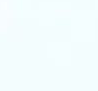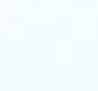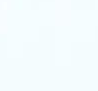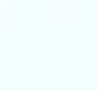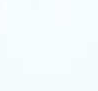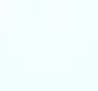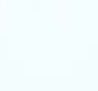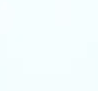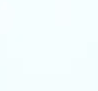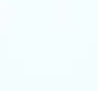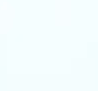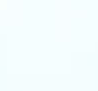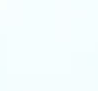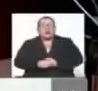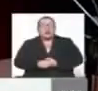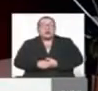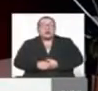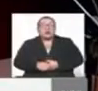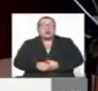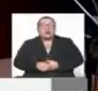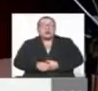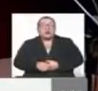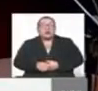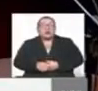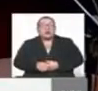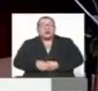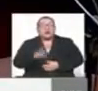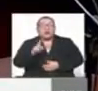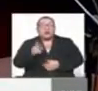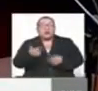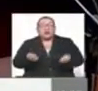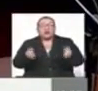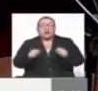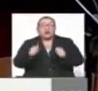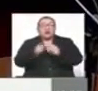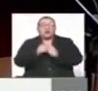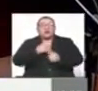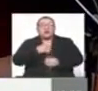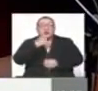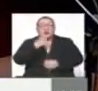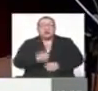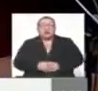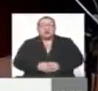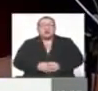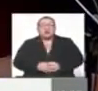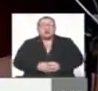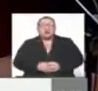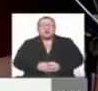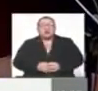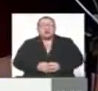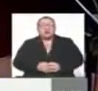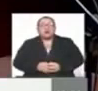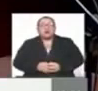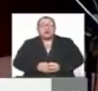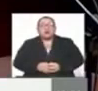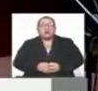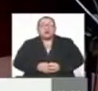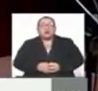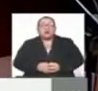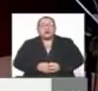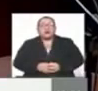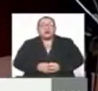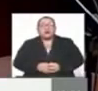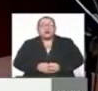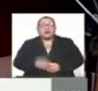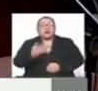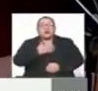hontay que cuando dice que somos iguales para el señor uno se pregunta si se refiere al Señor fujimori sin